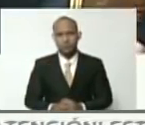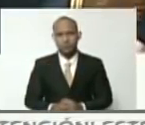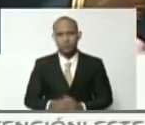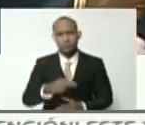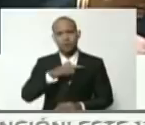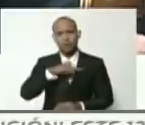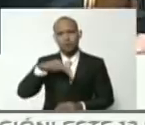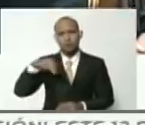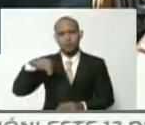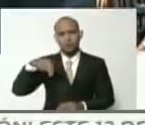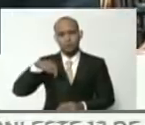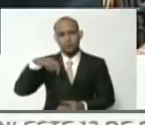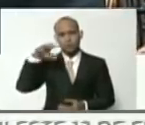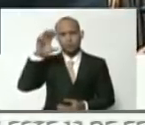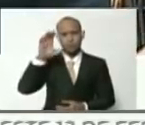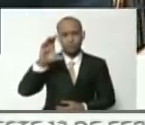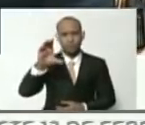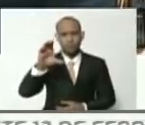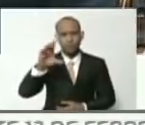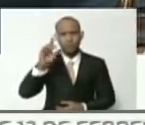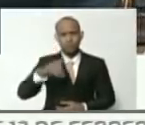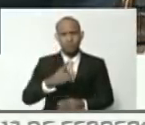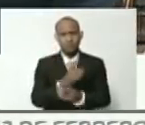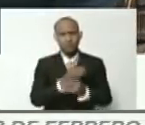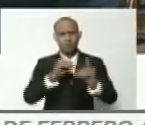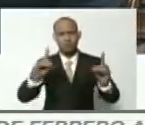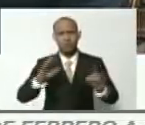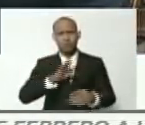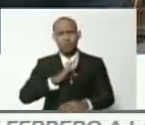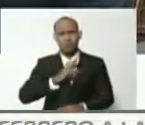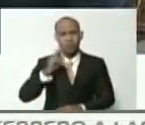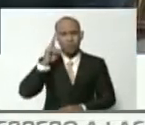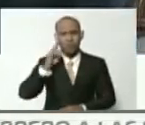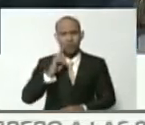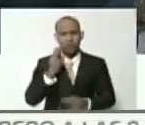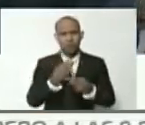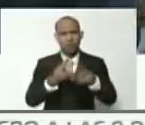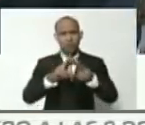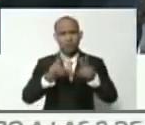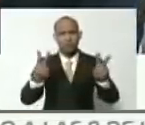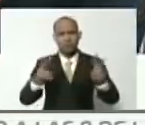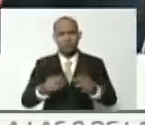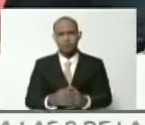Nuestra nación ha ratificado su diplomacia bolivariana de paz.